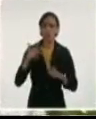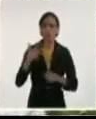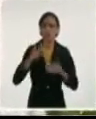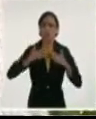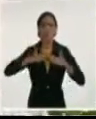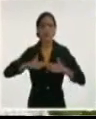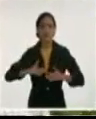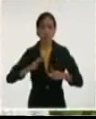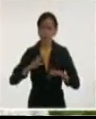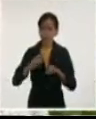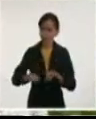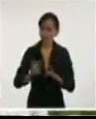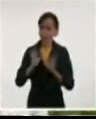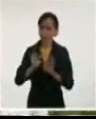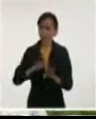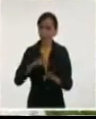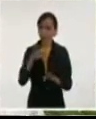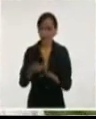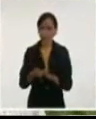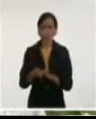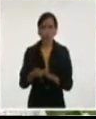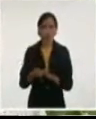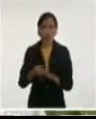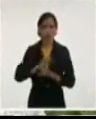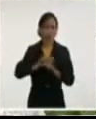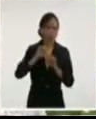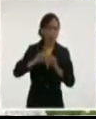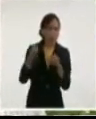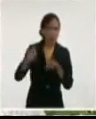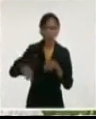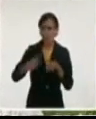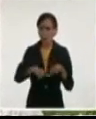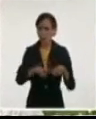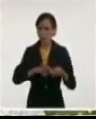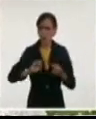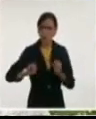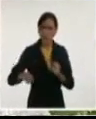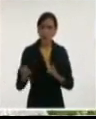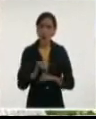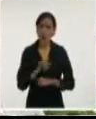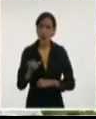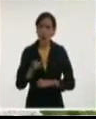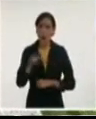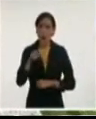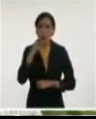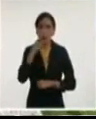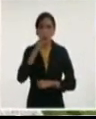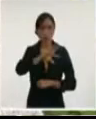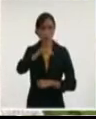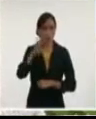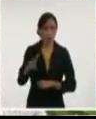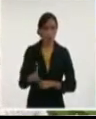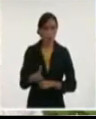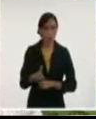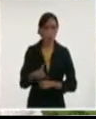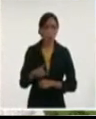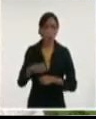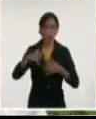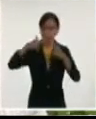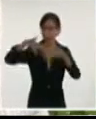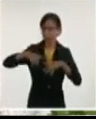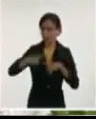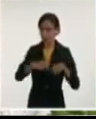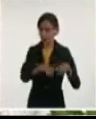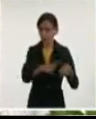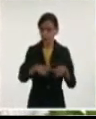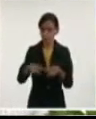se convierte en actos de agresión, atentado, desacato, saqueo y destrucción. Eso es lo que